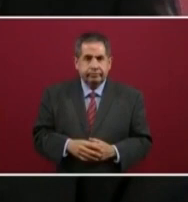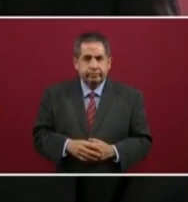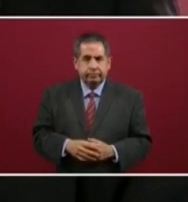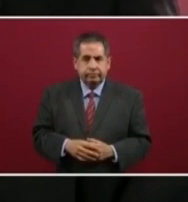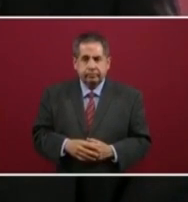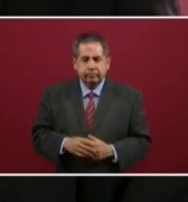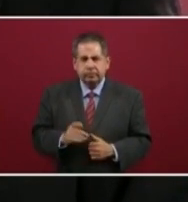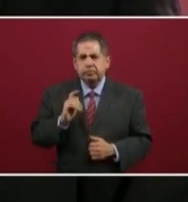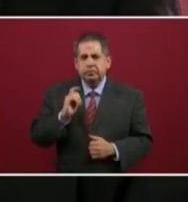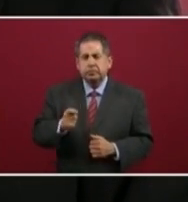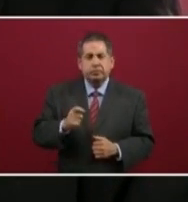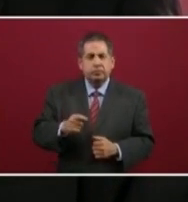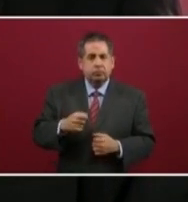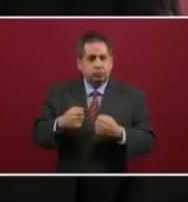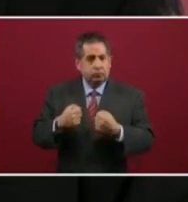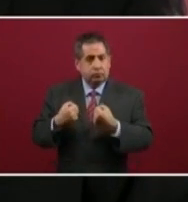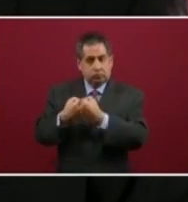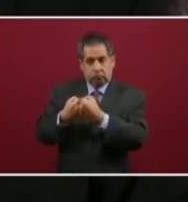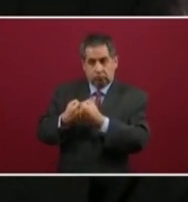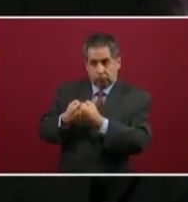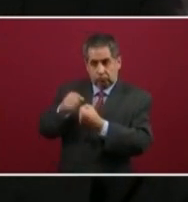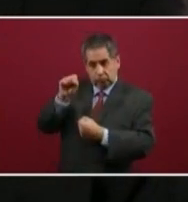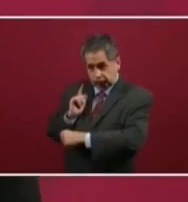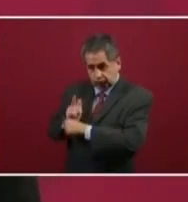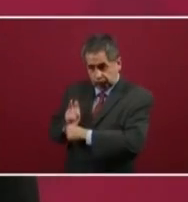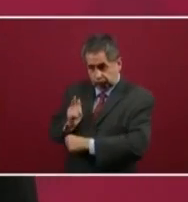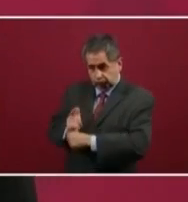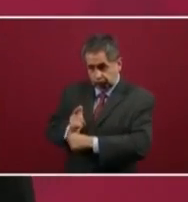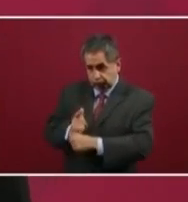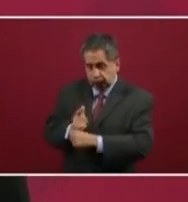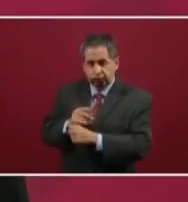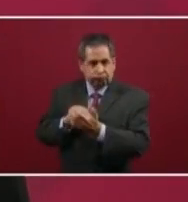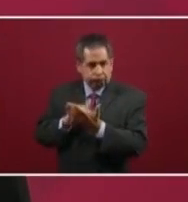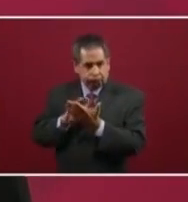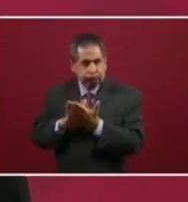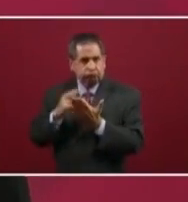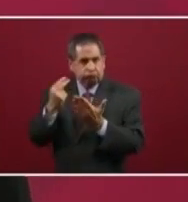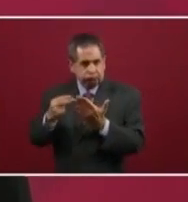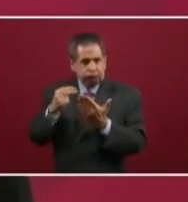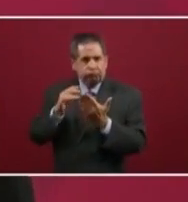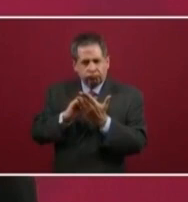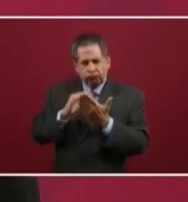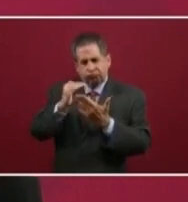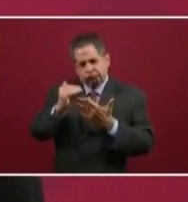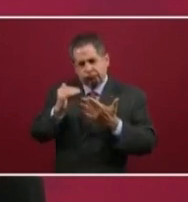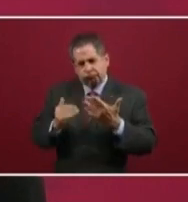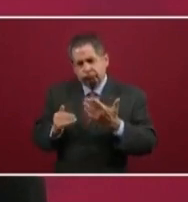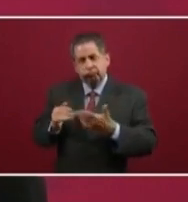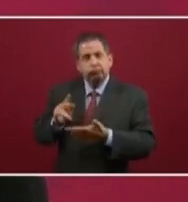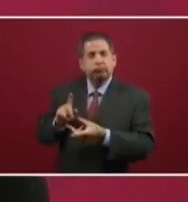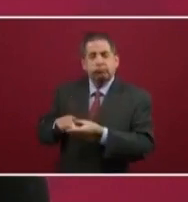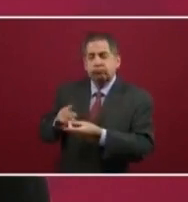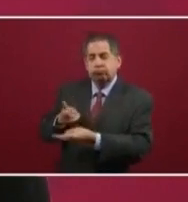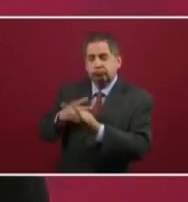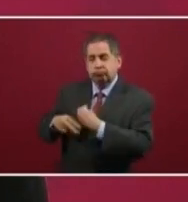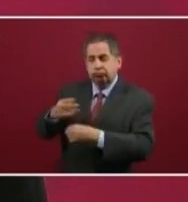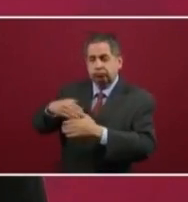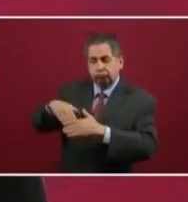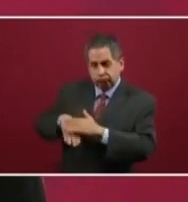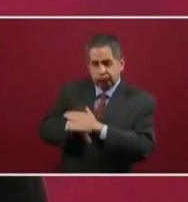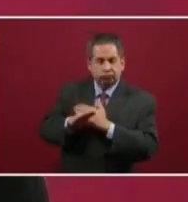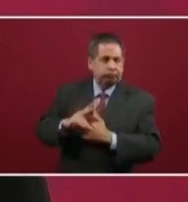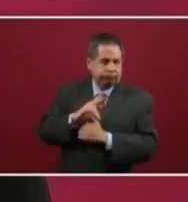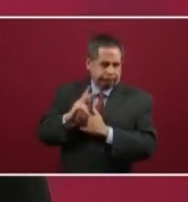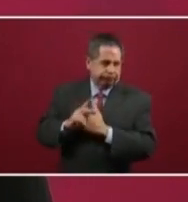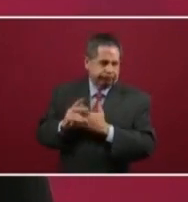el presidente de méxico andrés manuel lópez obrador negó el martes que las fuerzas armadas tengan la orden de detener a los migrantes que cruzan la frontera con